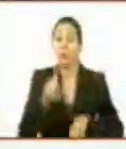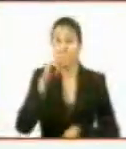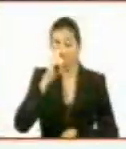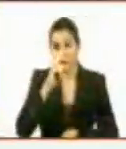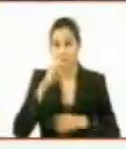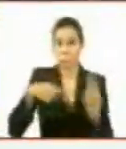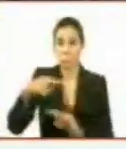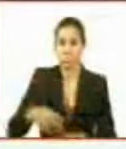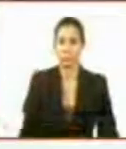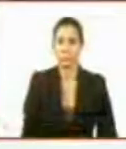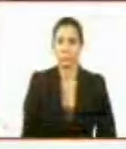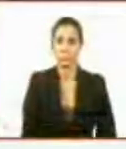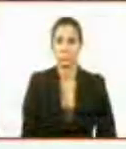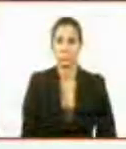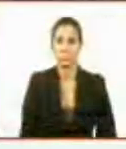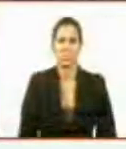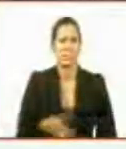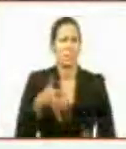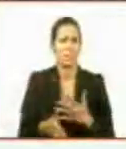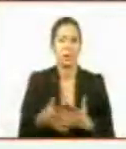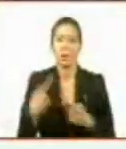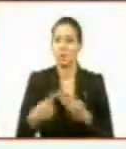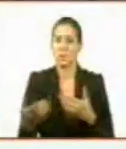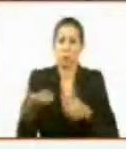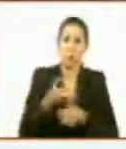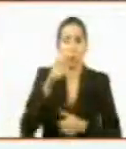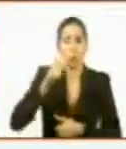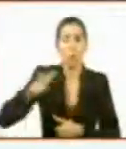revolución, ¿qué cosa hemos logrado para el pueblo?